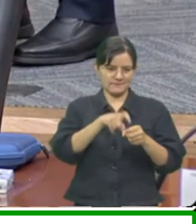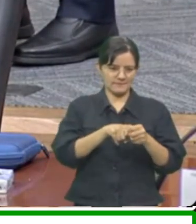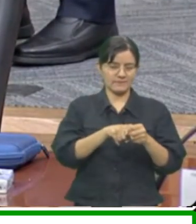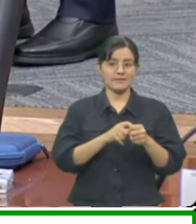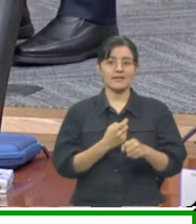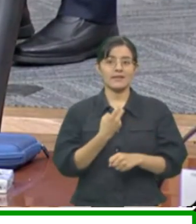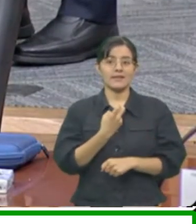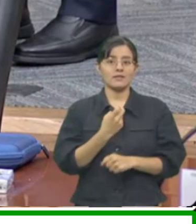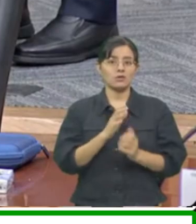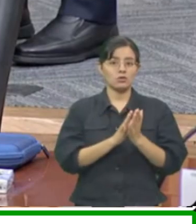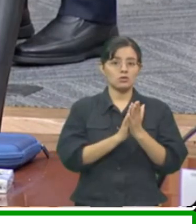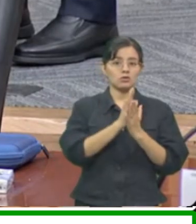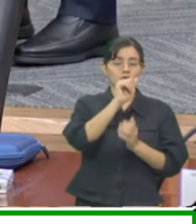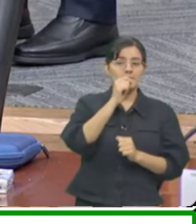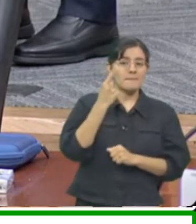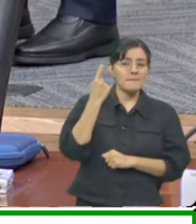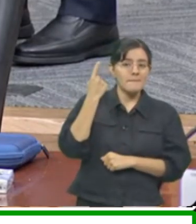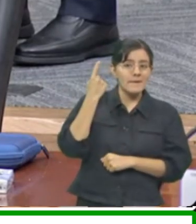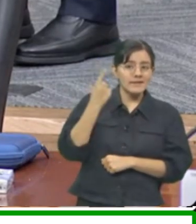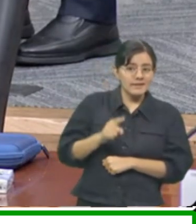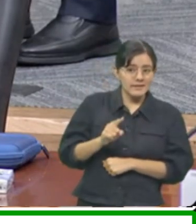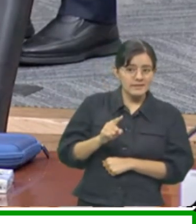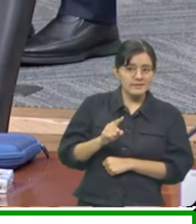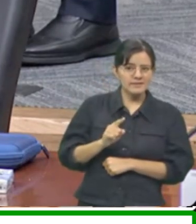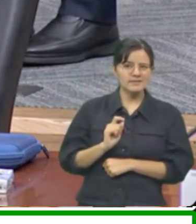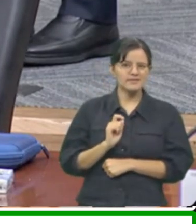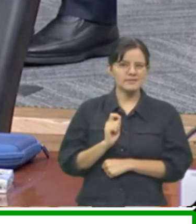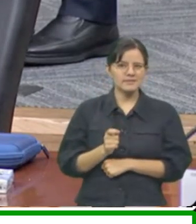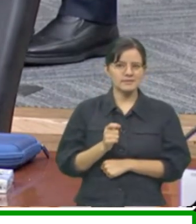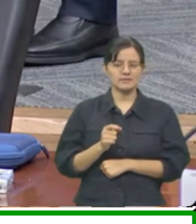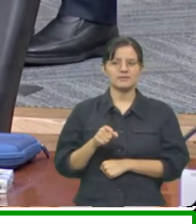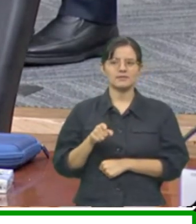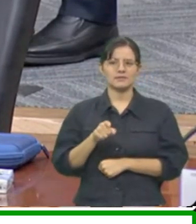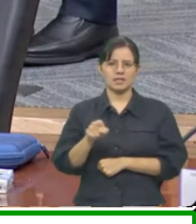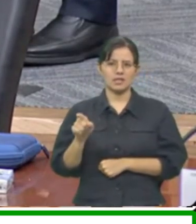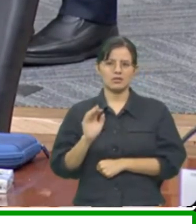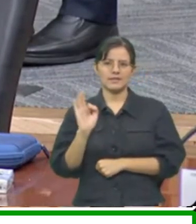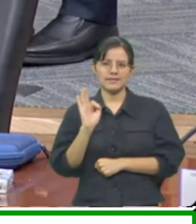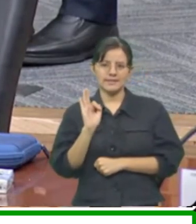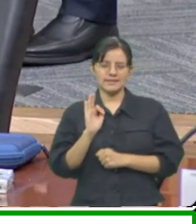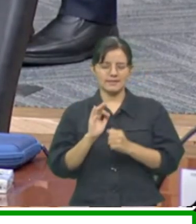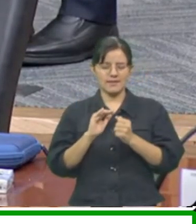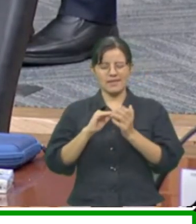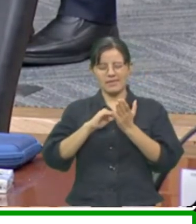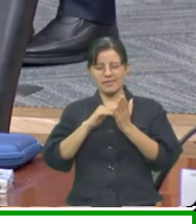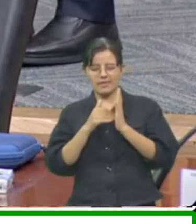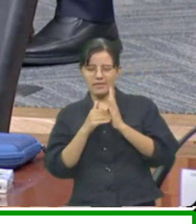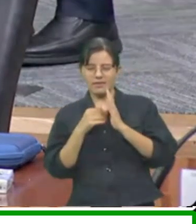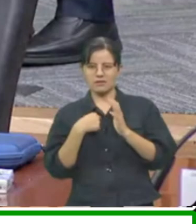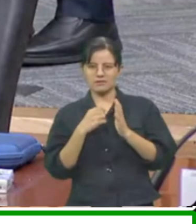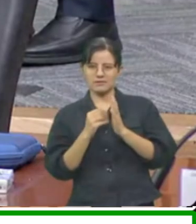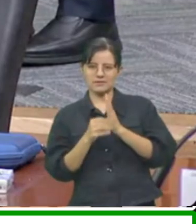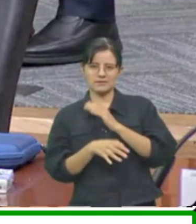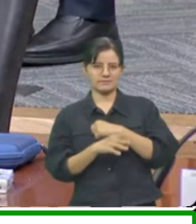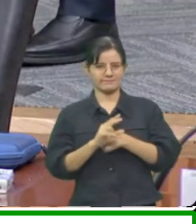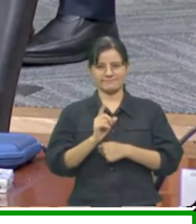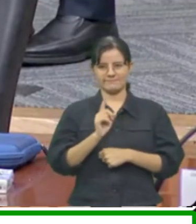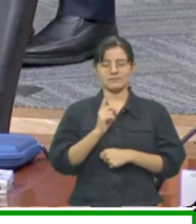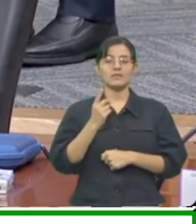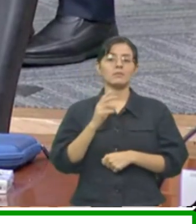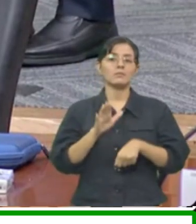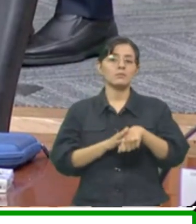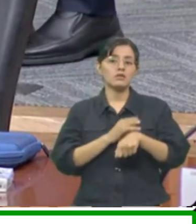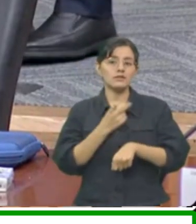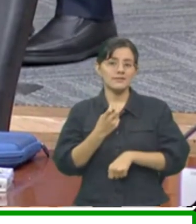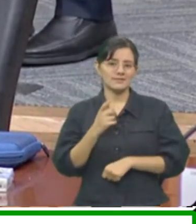mandato constitucional ante posibles mecanismos de elusión de su aplicación. Por eso los diputados en las coaliciones